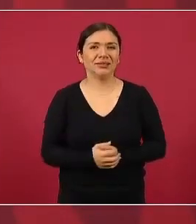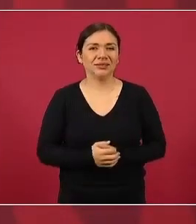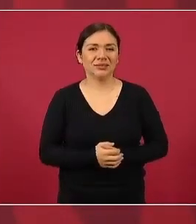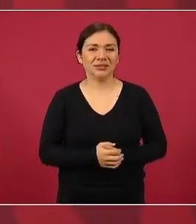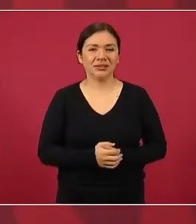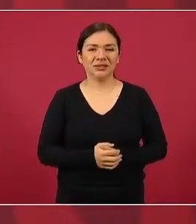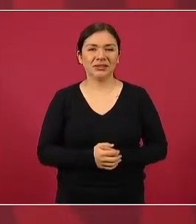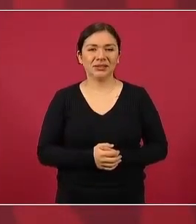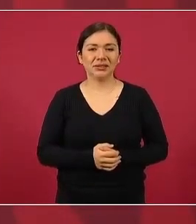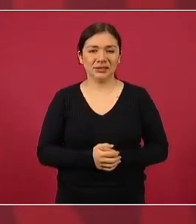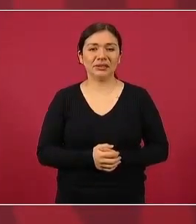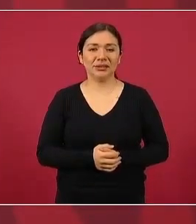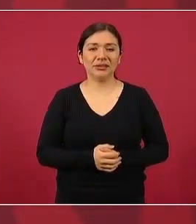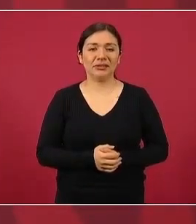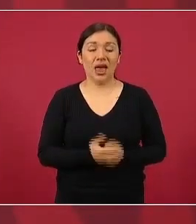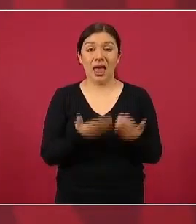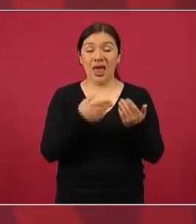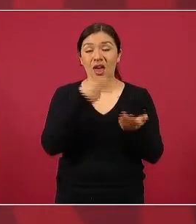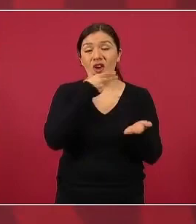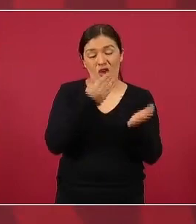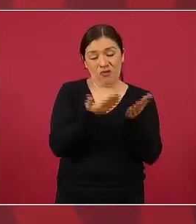Entonces, Daniel